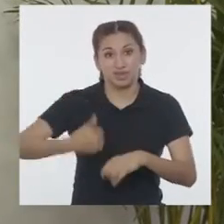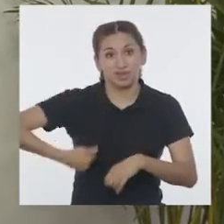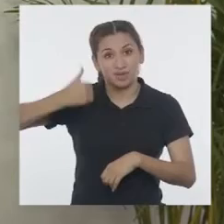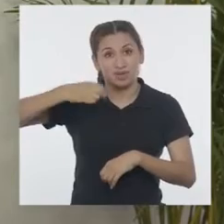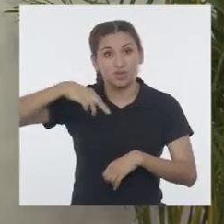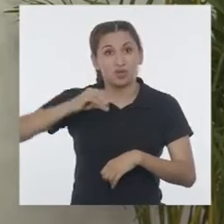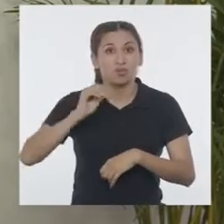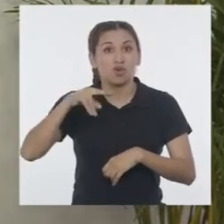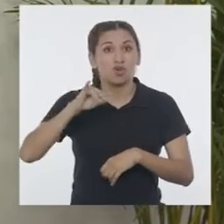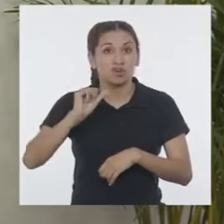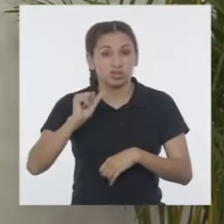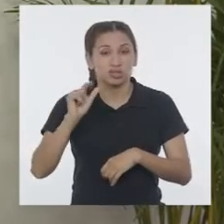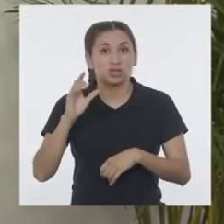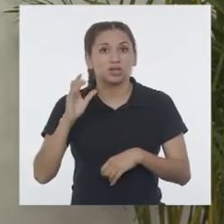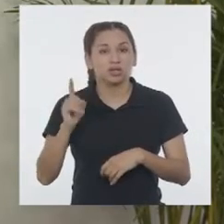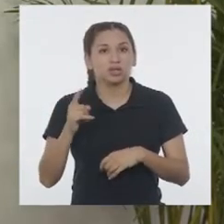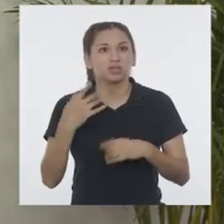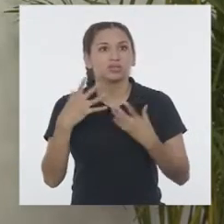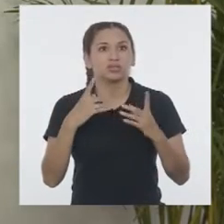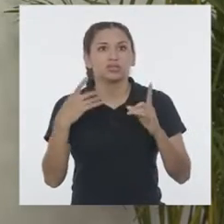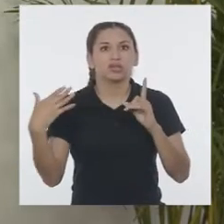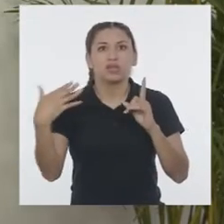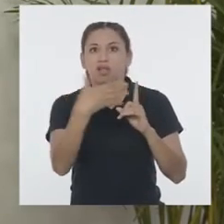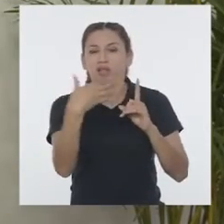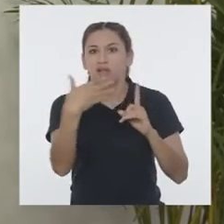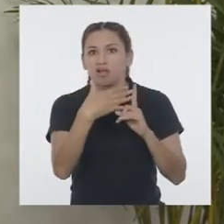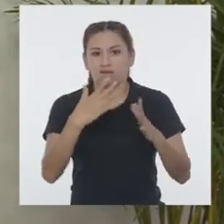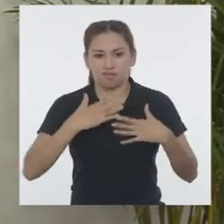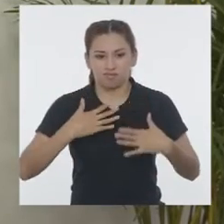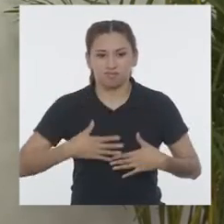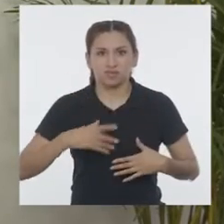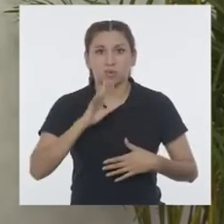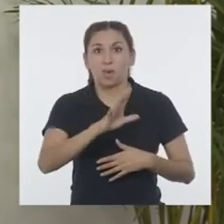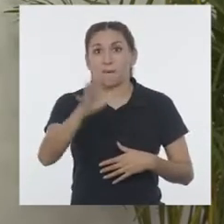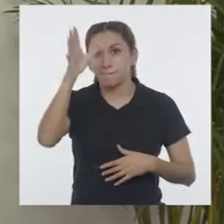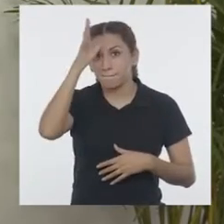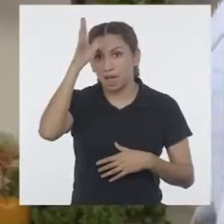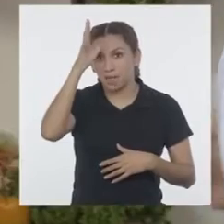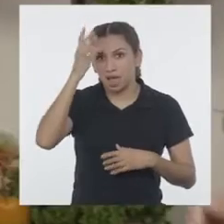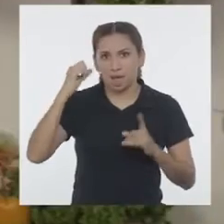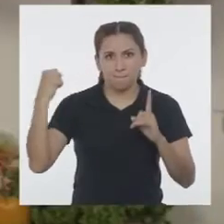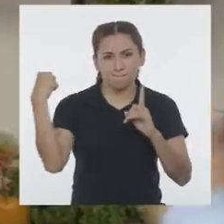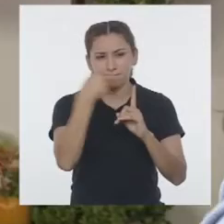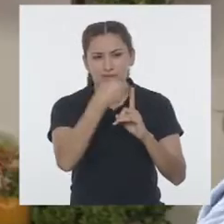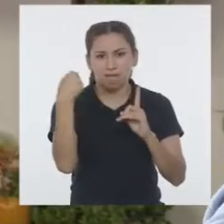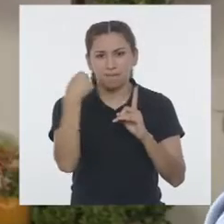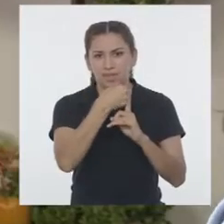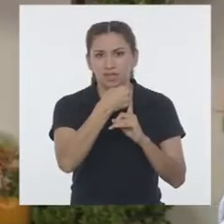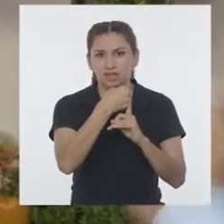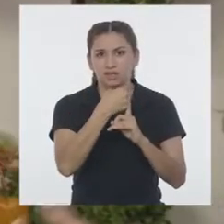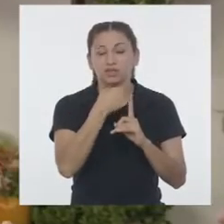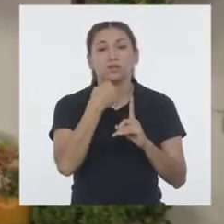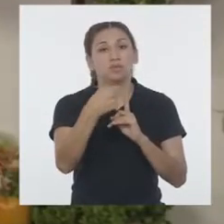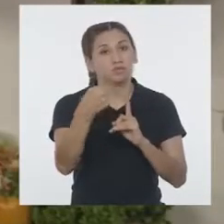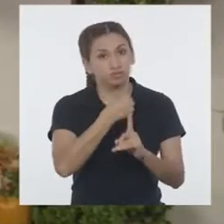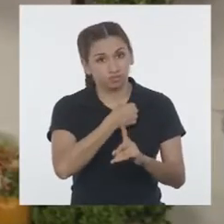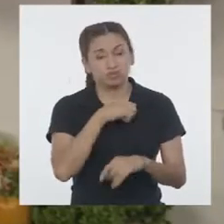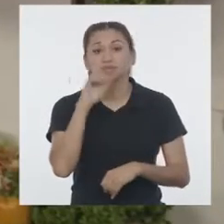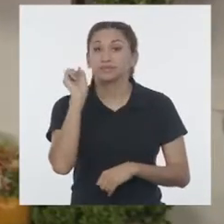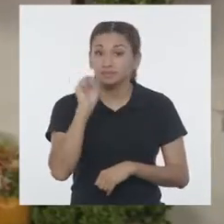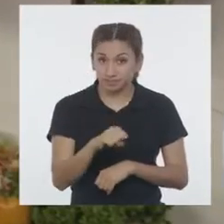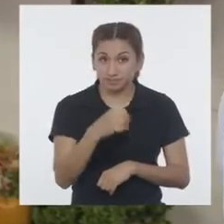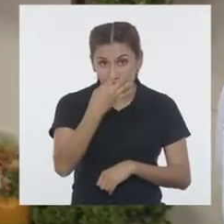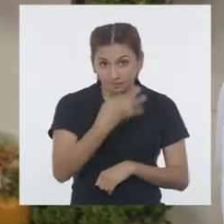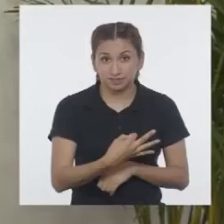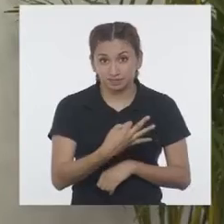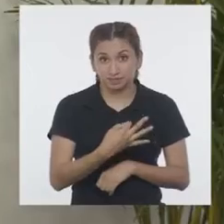la mayorcita, fue víctima de agresión física por parte de su papá. Sí, así